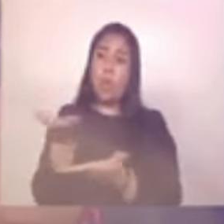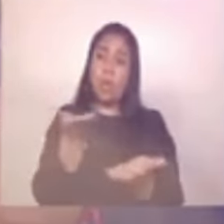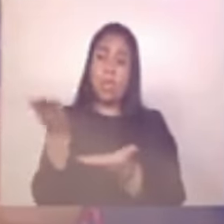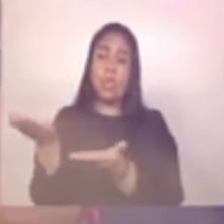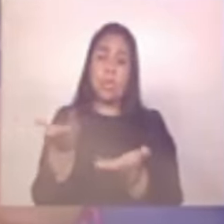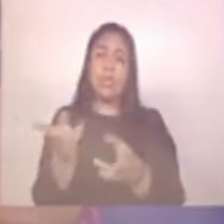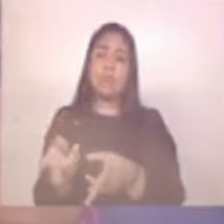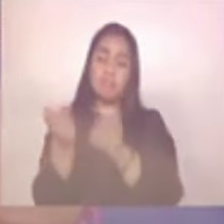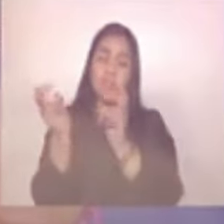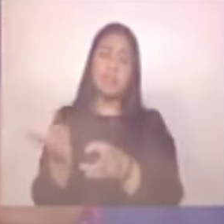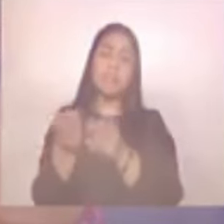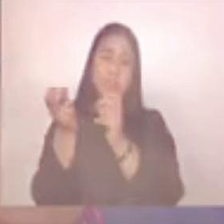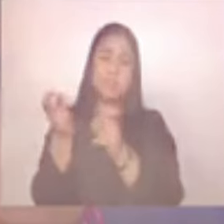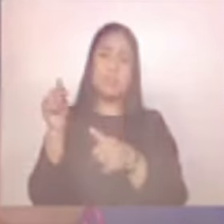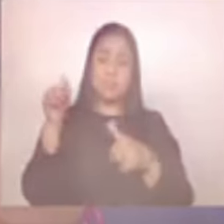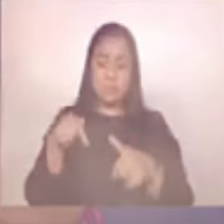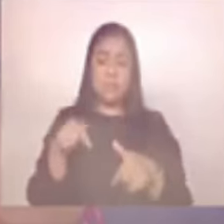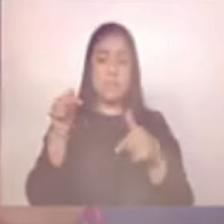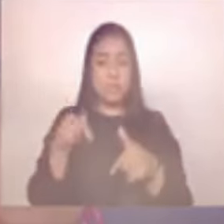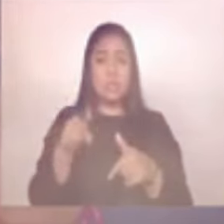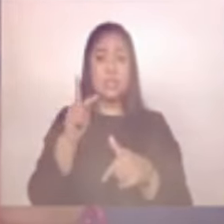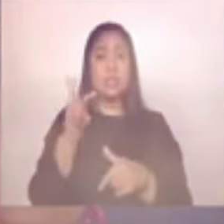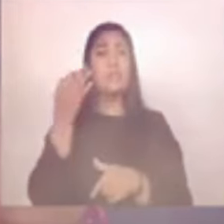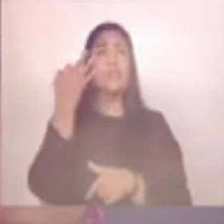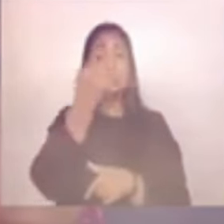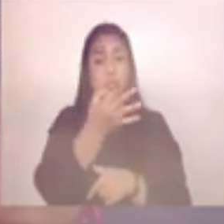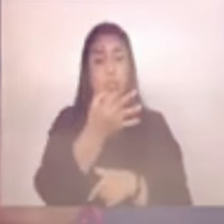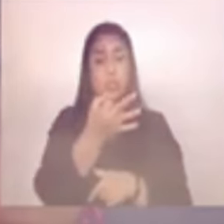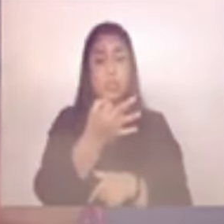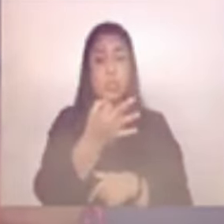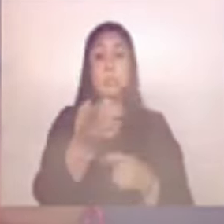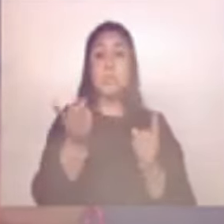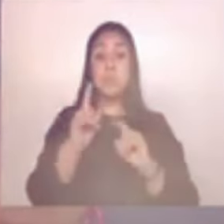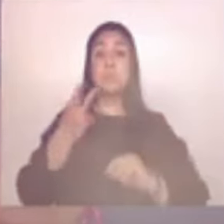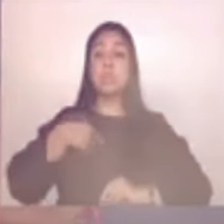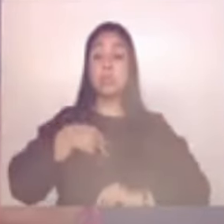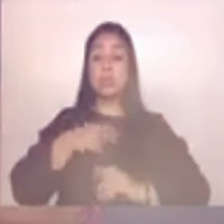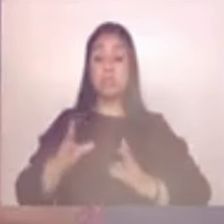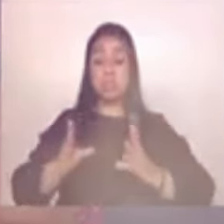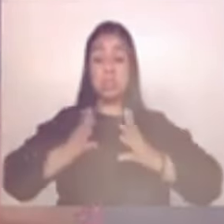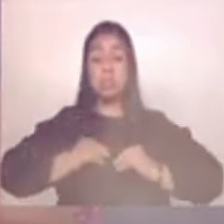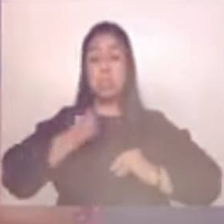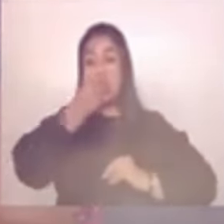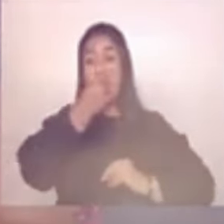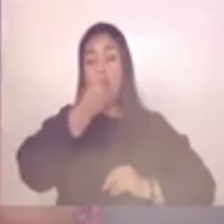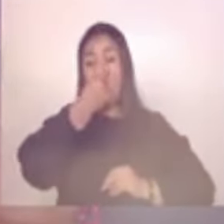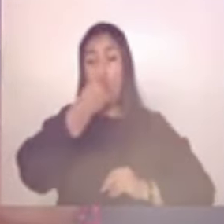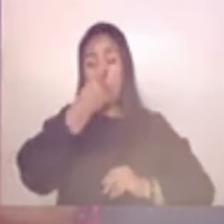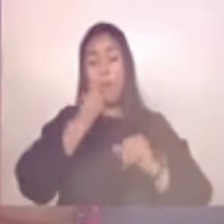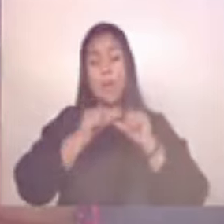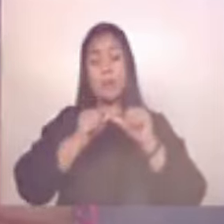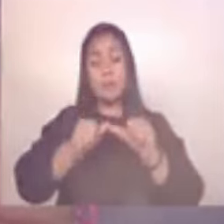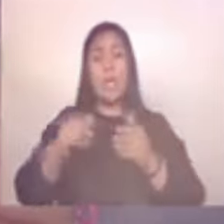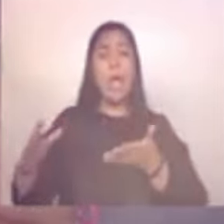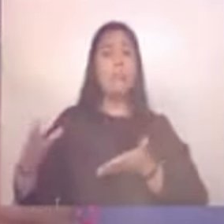robando el presente y el futuro. Si permitimos que los corruptos sigan cooptando